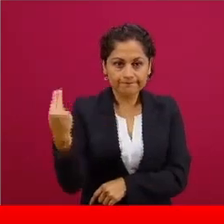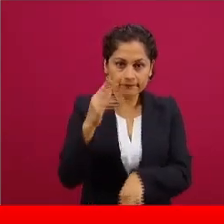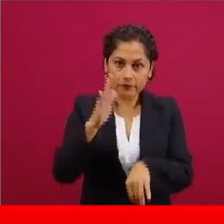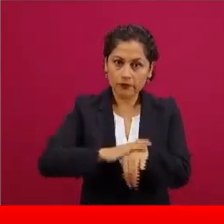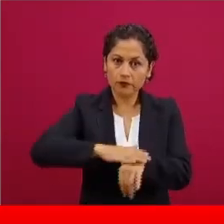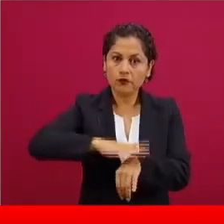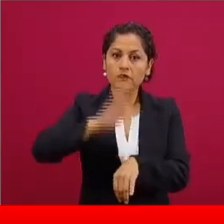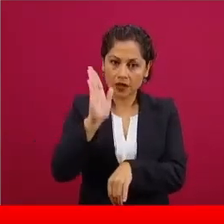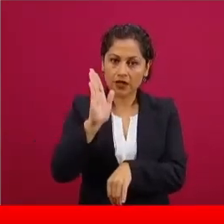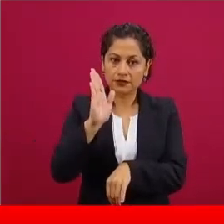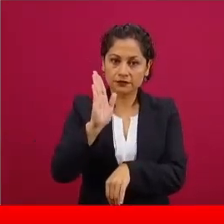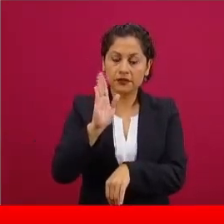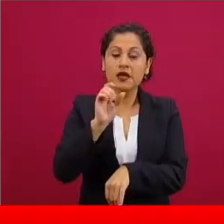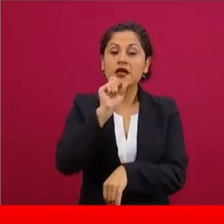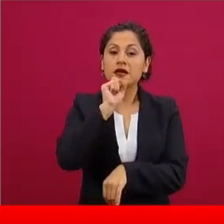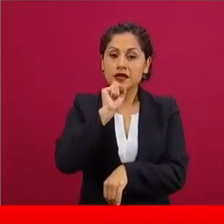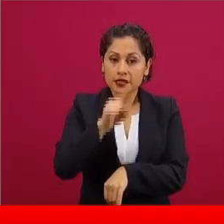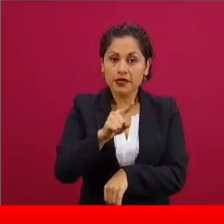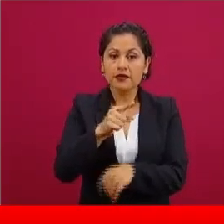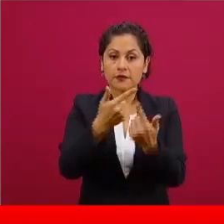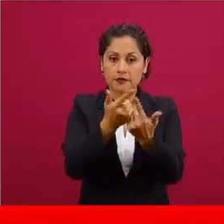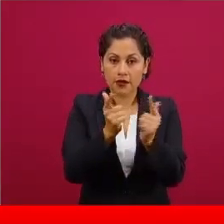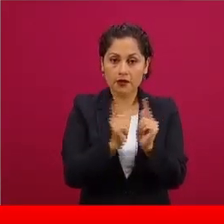y a la clase media